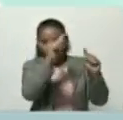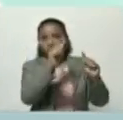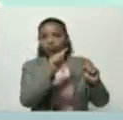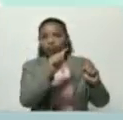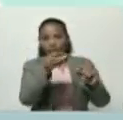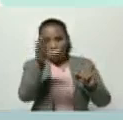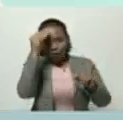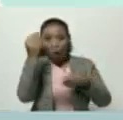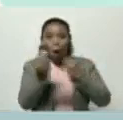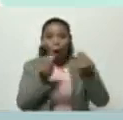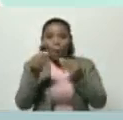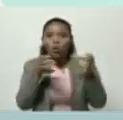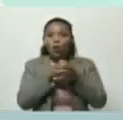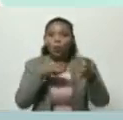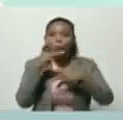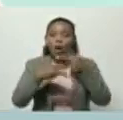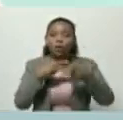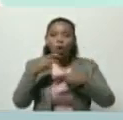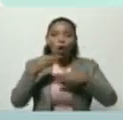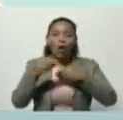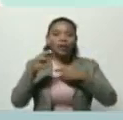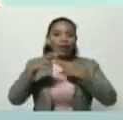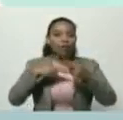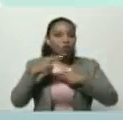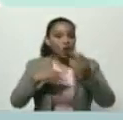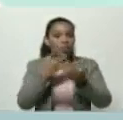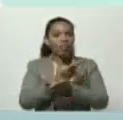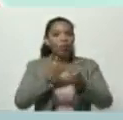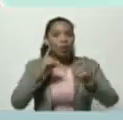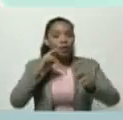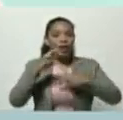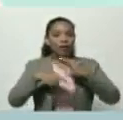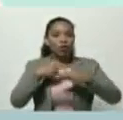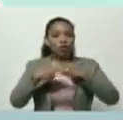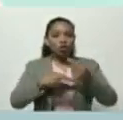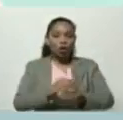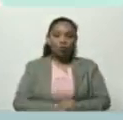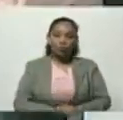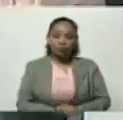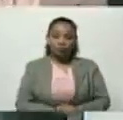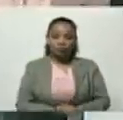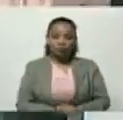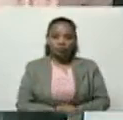en un partido revolucionario, democracia revolucionaria.